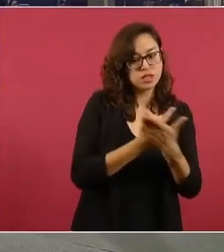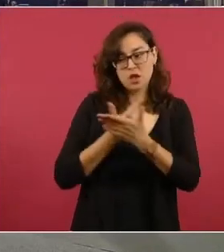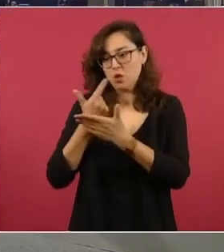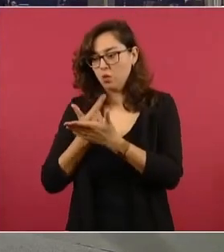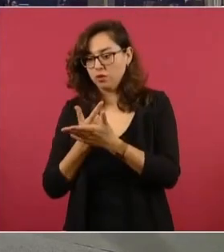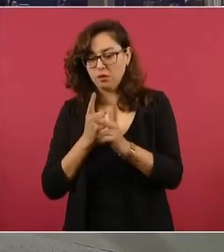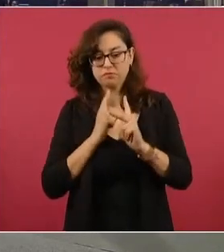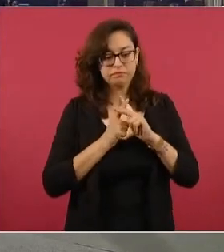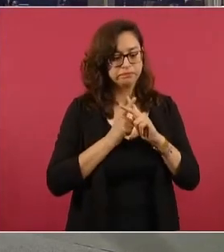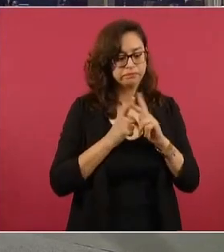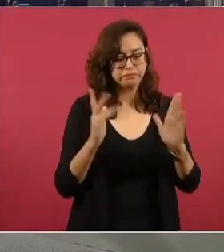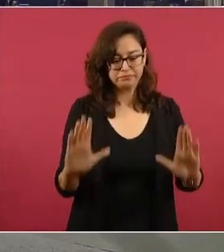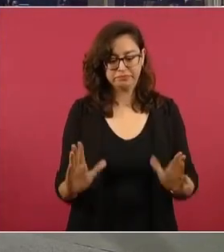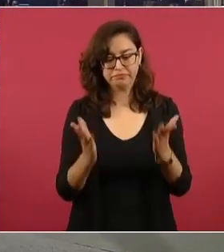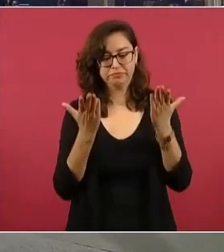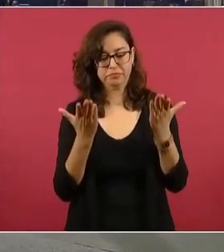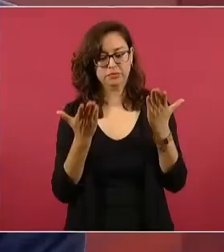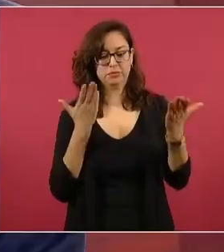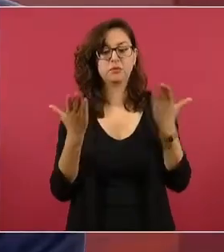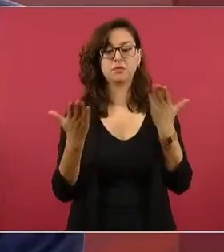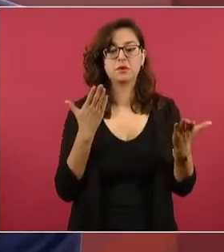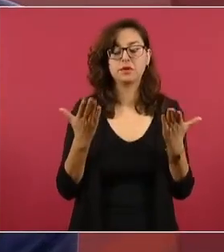Entonces,